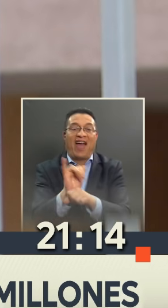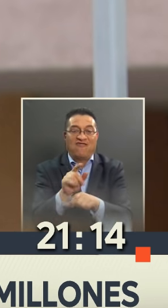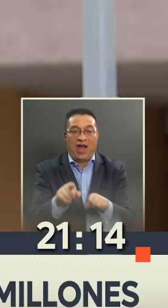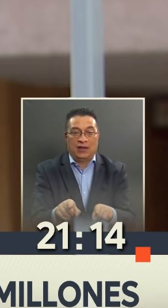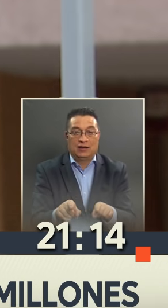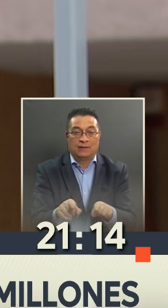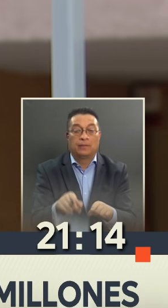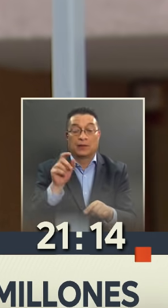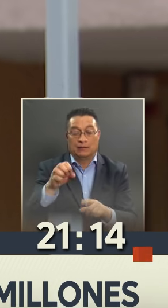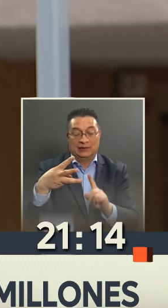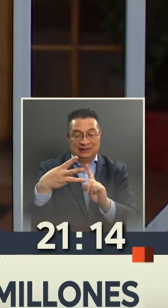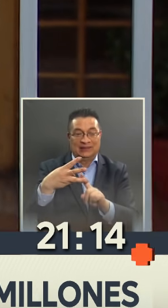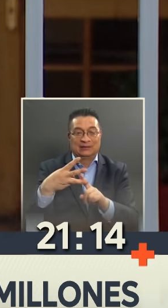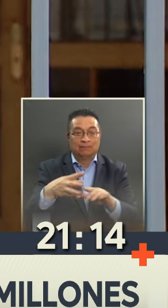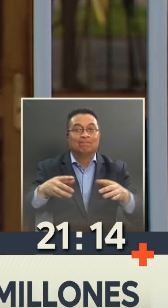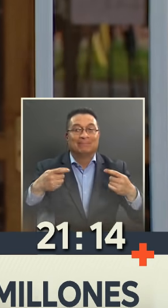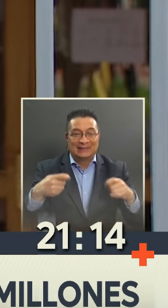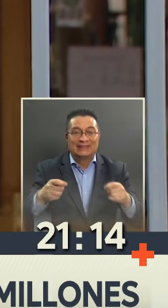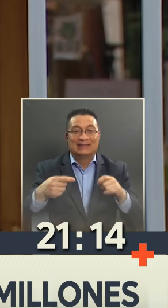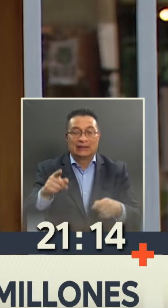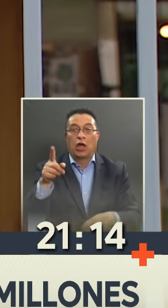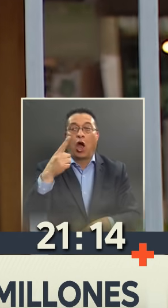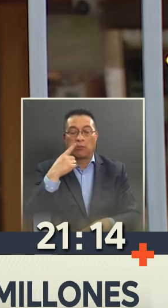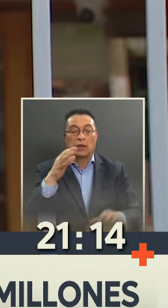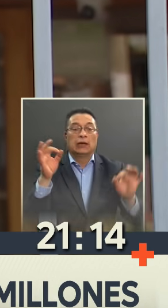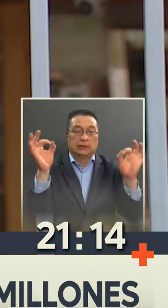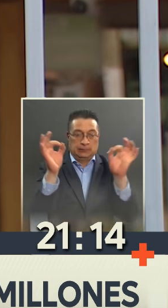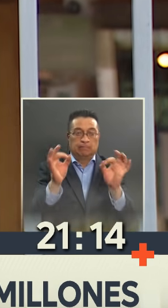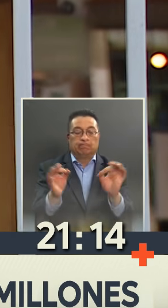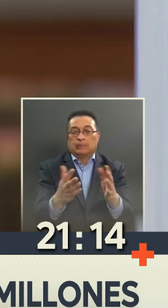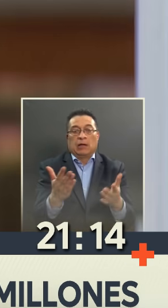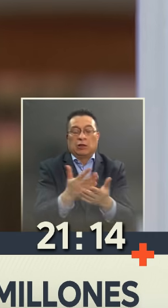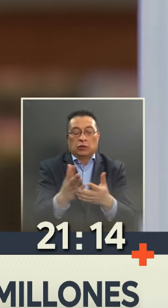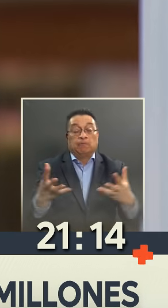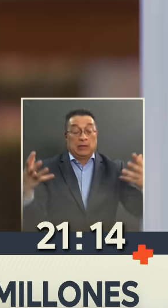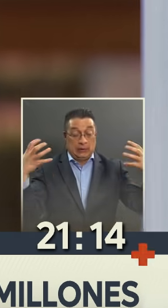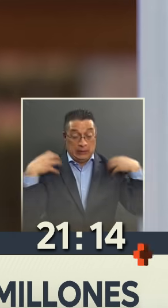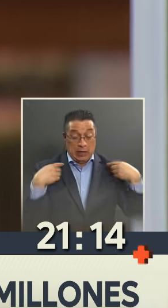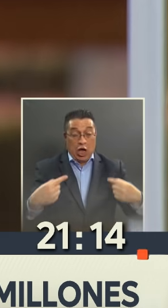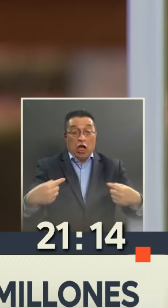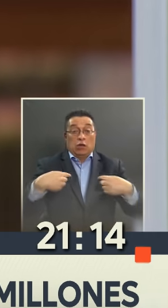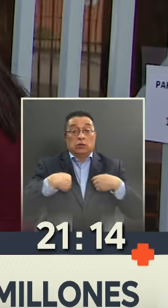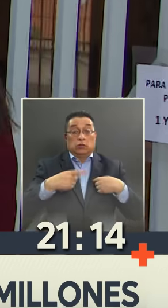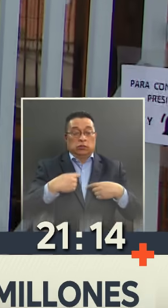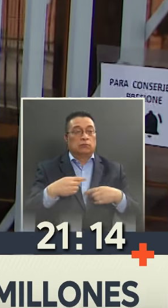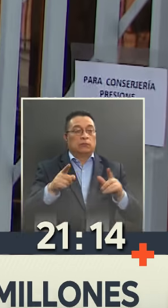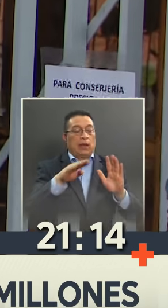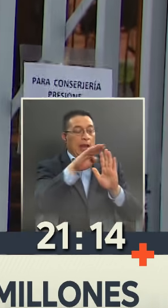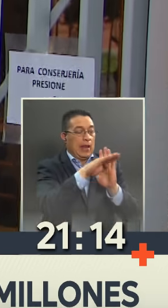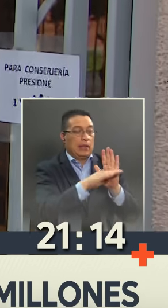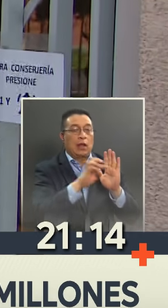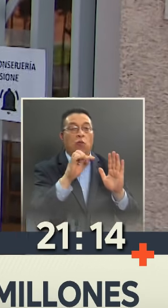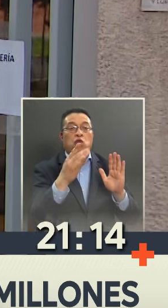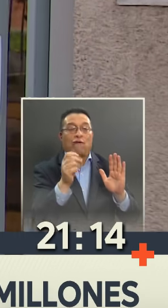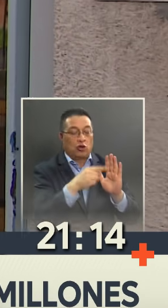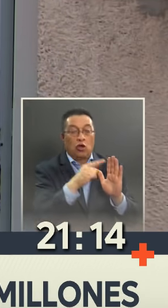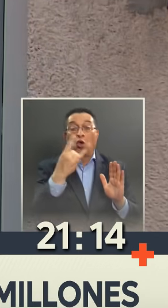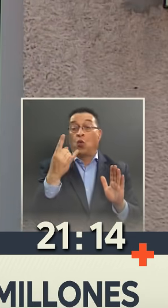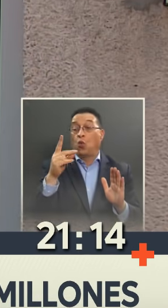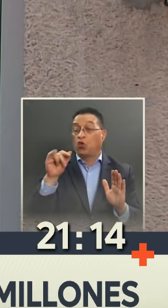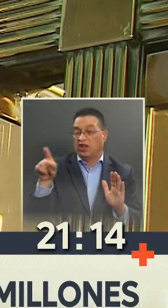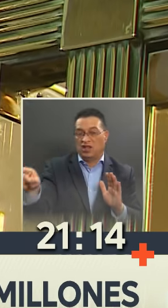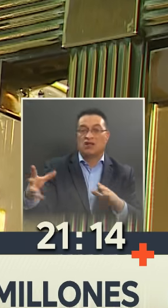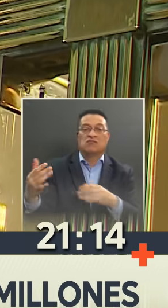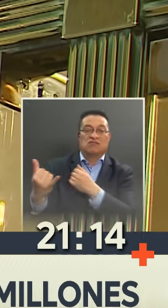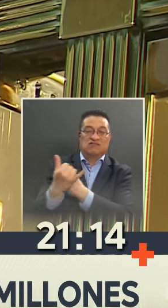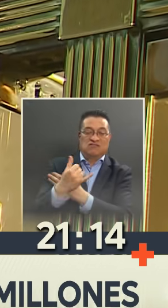del tercer intento de Ancalao por explicar lo ocurrido, tras responsabilizar inicialmente a la Lista del Pueblo y luego a la UDI de estar detrás del